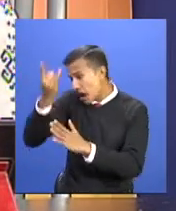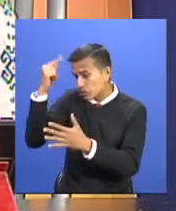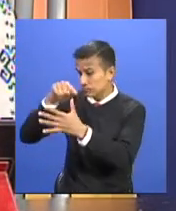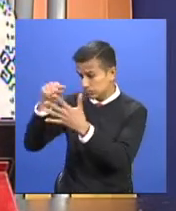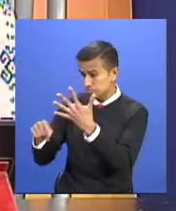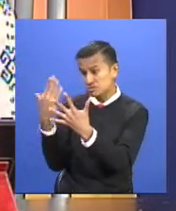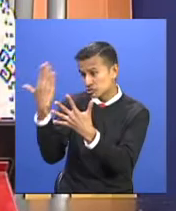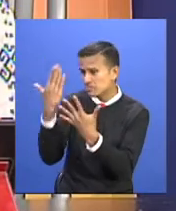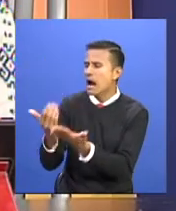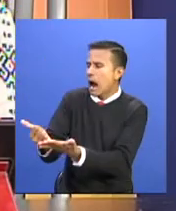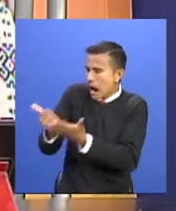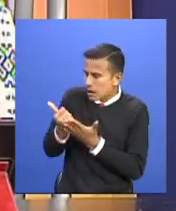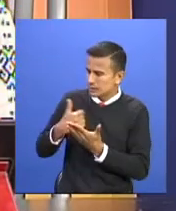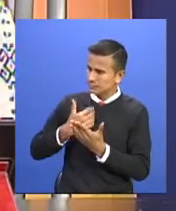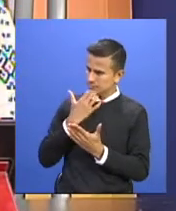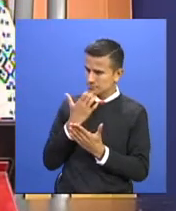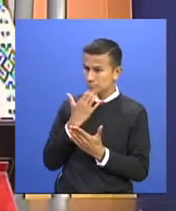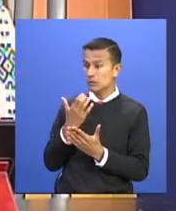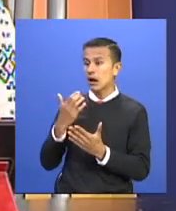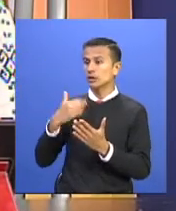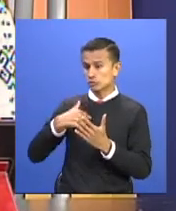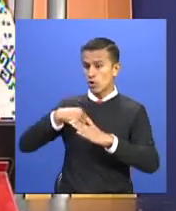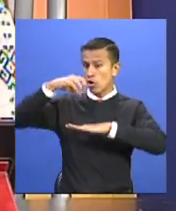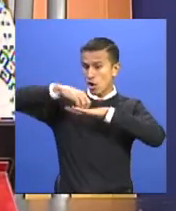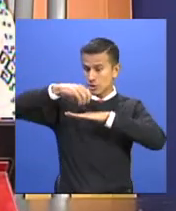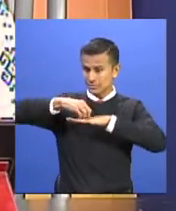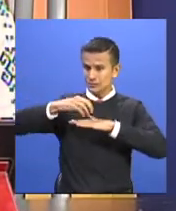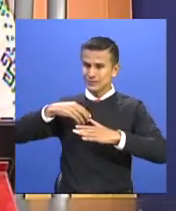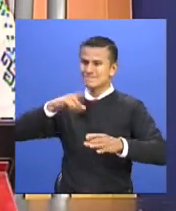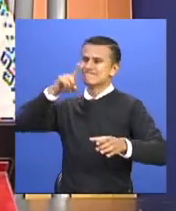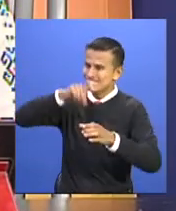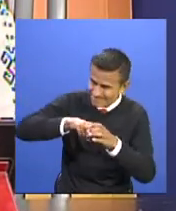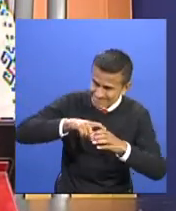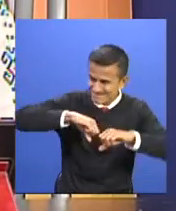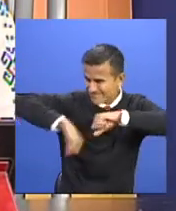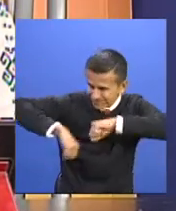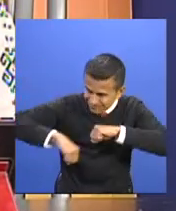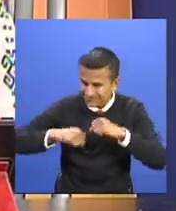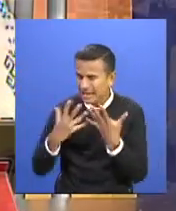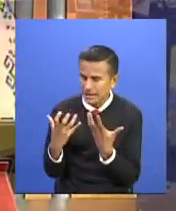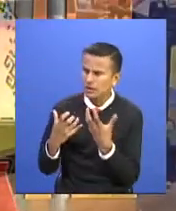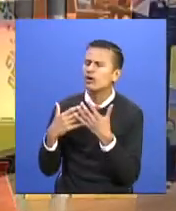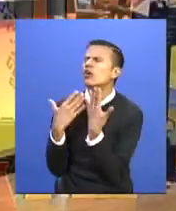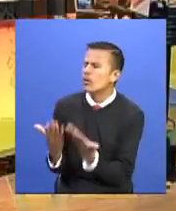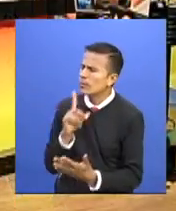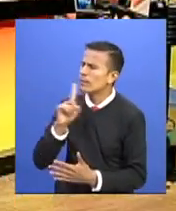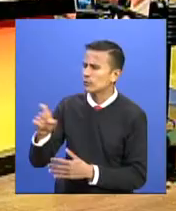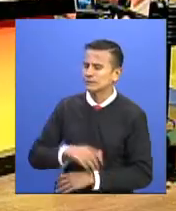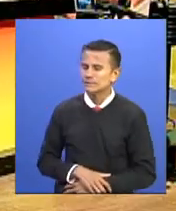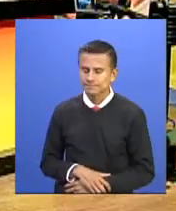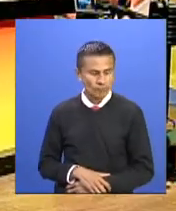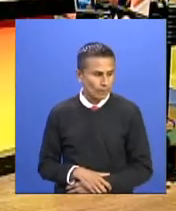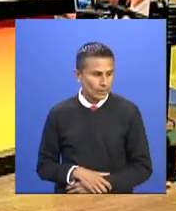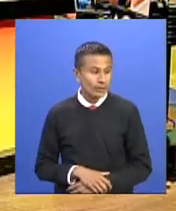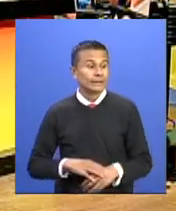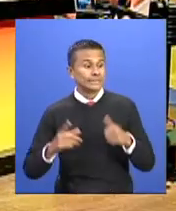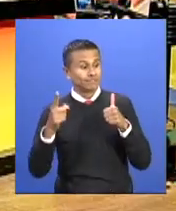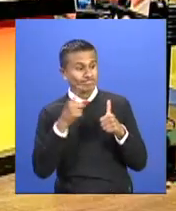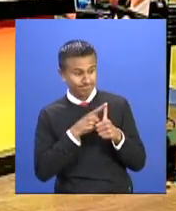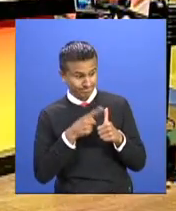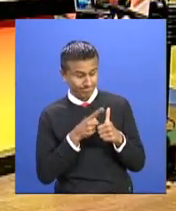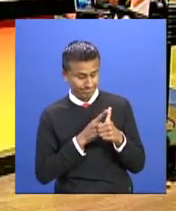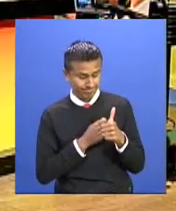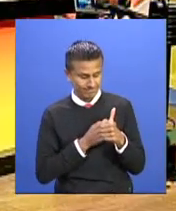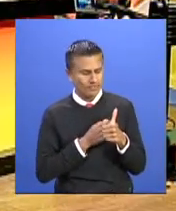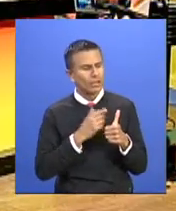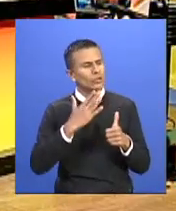que deben ser tenidas en cuenta cuando una organización se mete en este proceso. Uno, conocer en